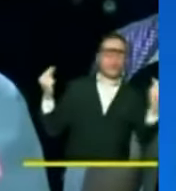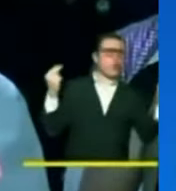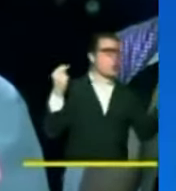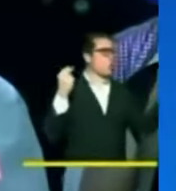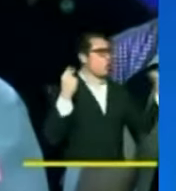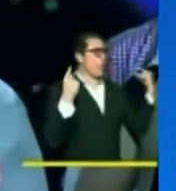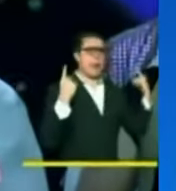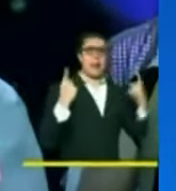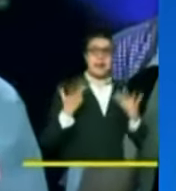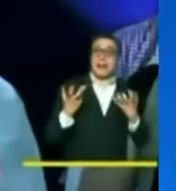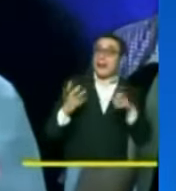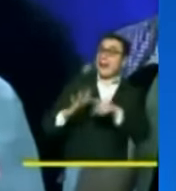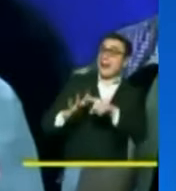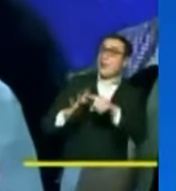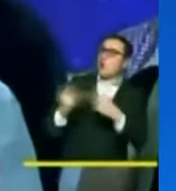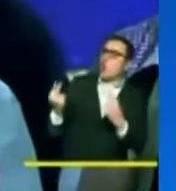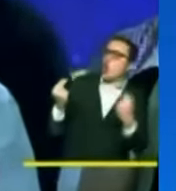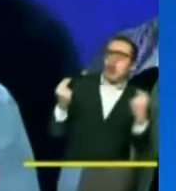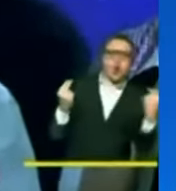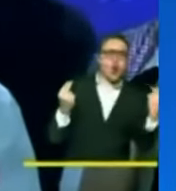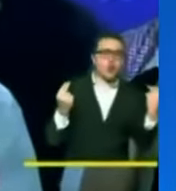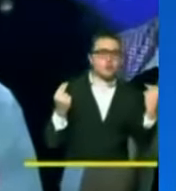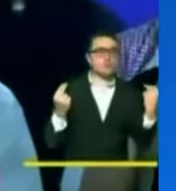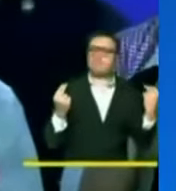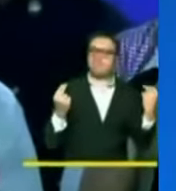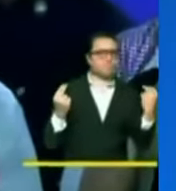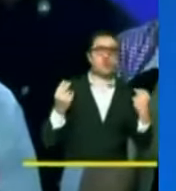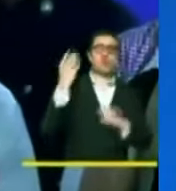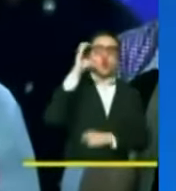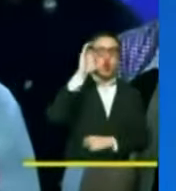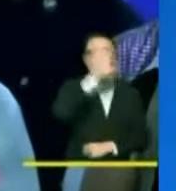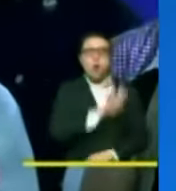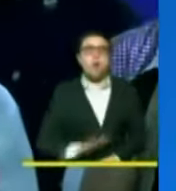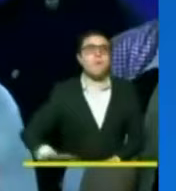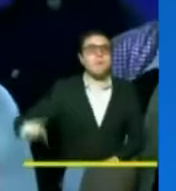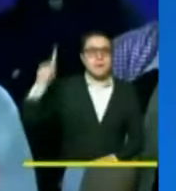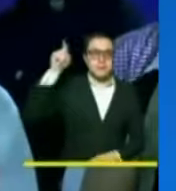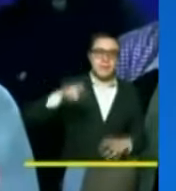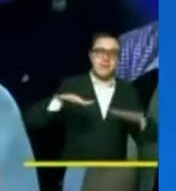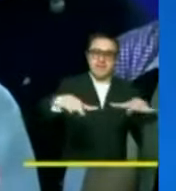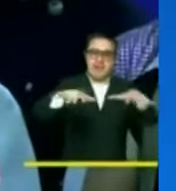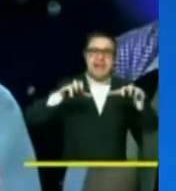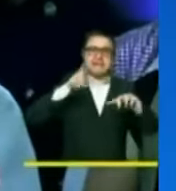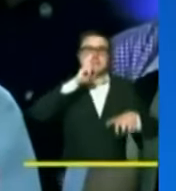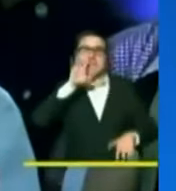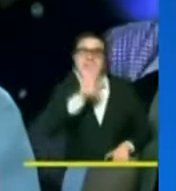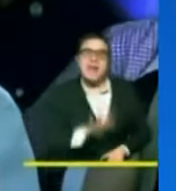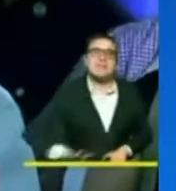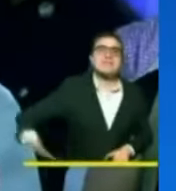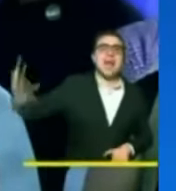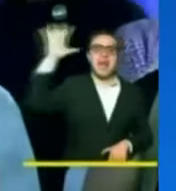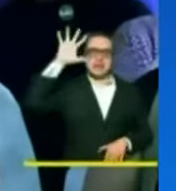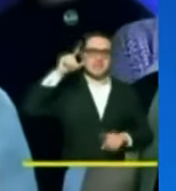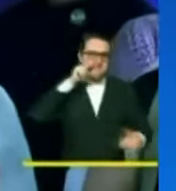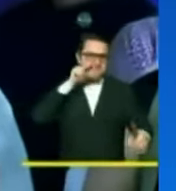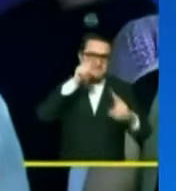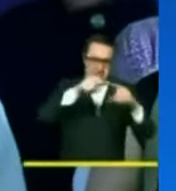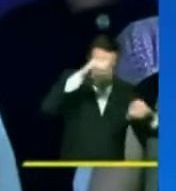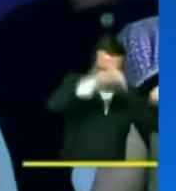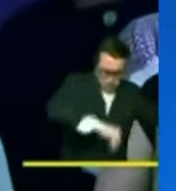una frustración Más allá del reconocimiento como bien lo señala Pedro del fracaso de su